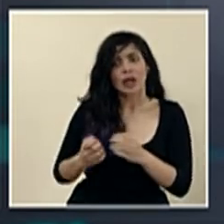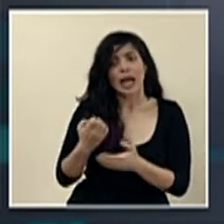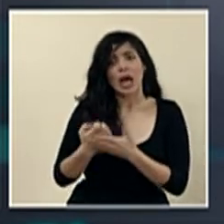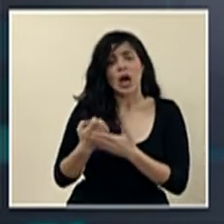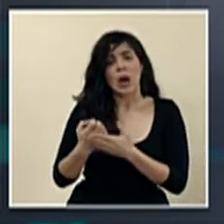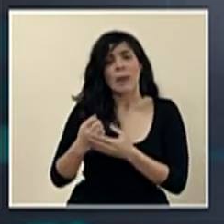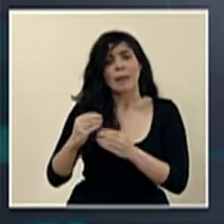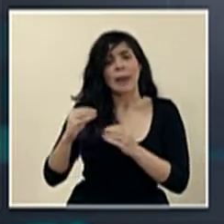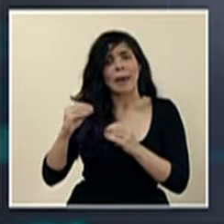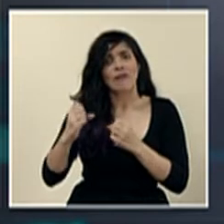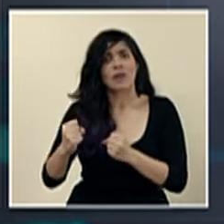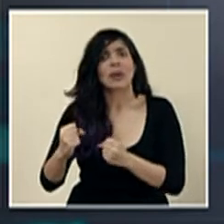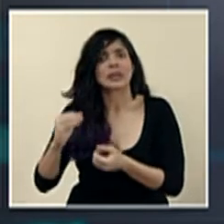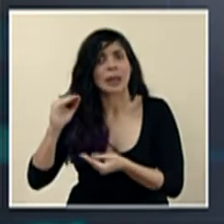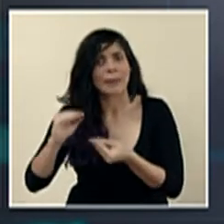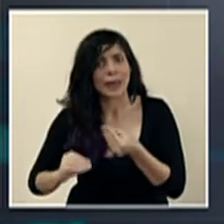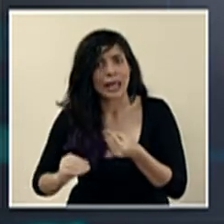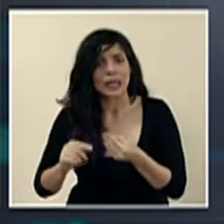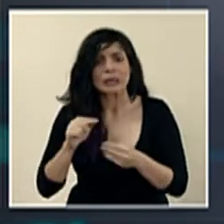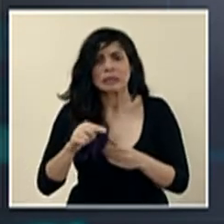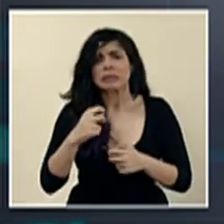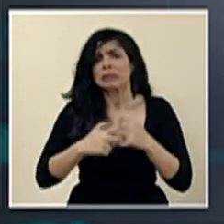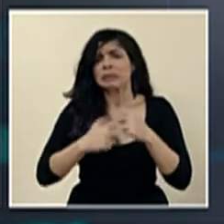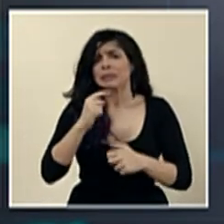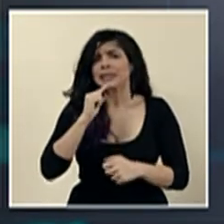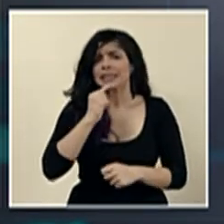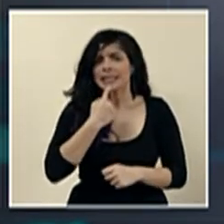económica. Esta es una crisis seria.